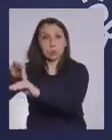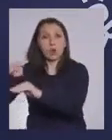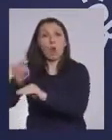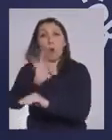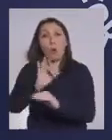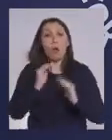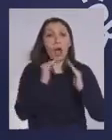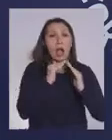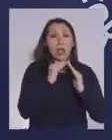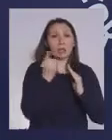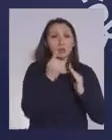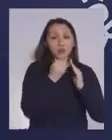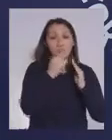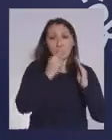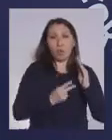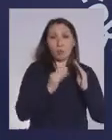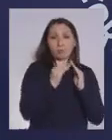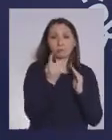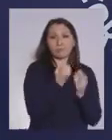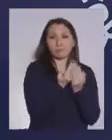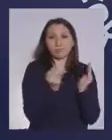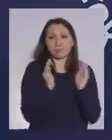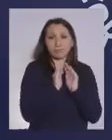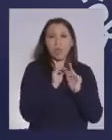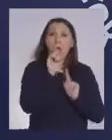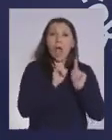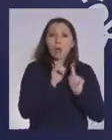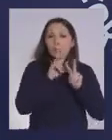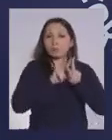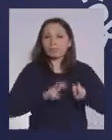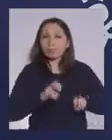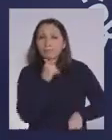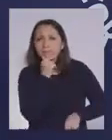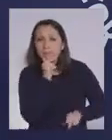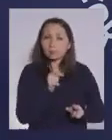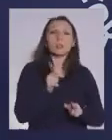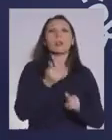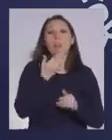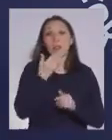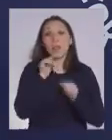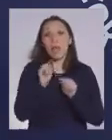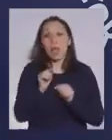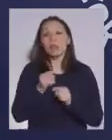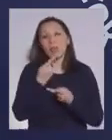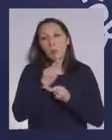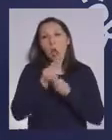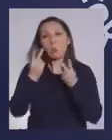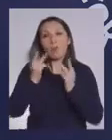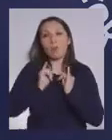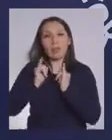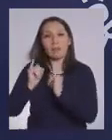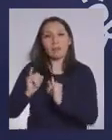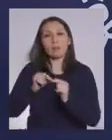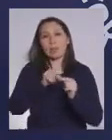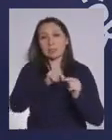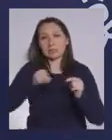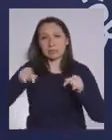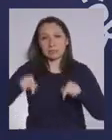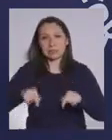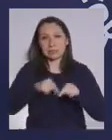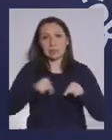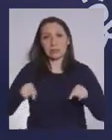encuentran aislados de sus domicilios algunos de ellos que están en caso de investigación y vamos a ir dando a conocer esta información durante la